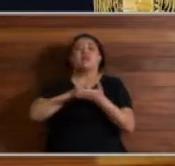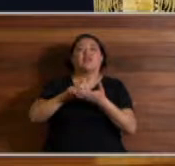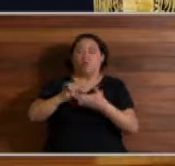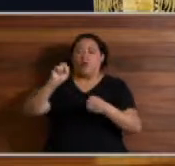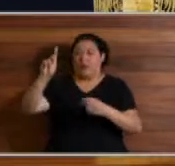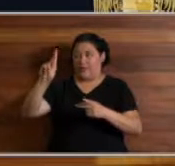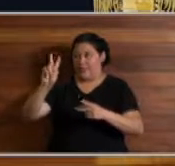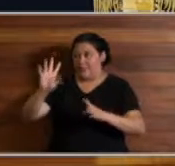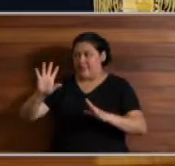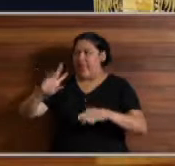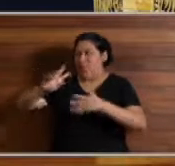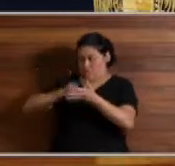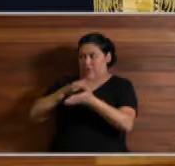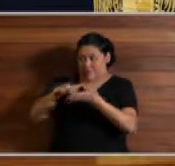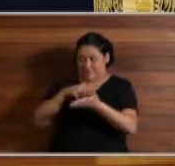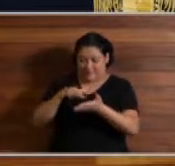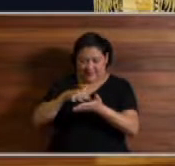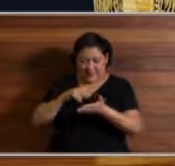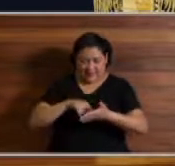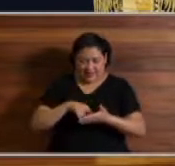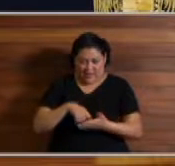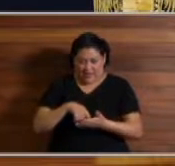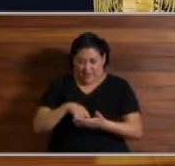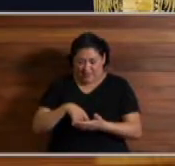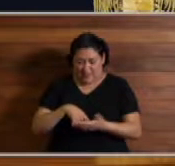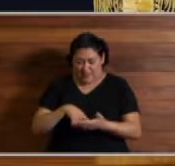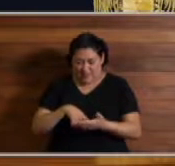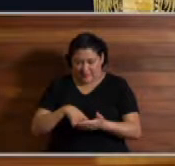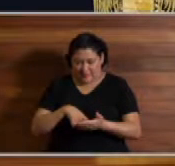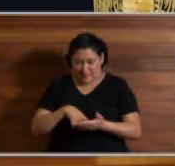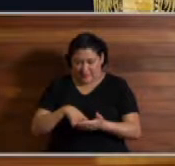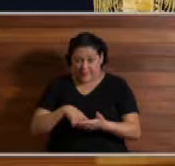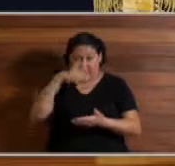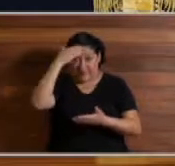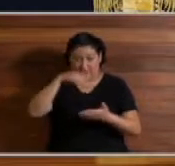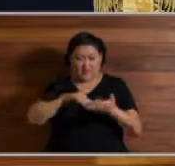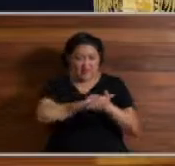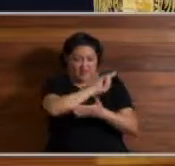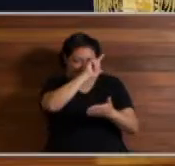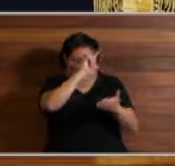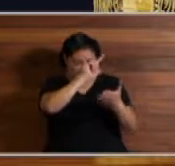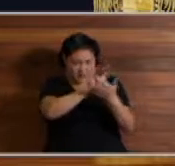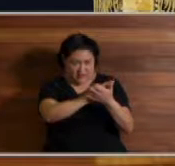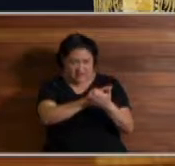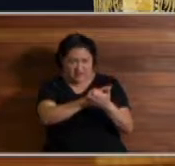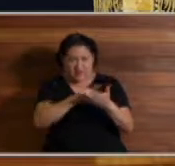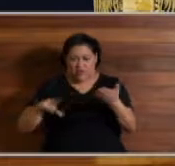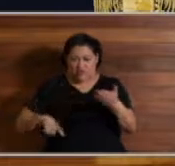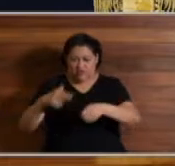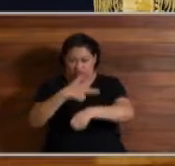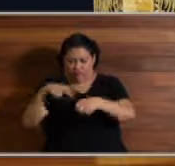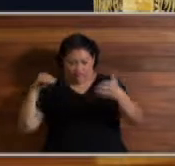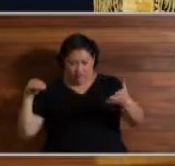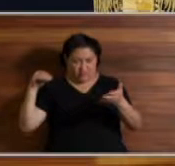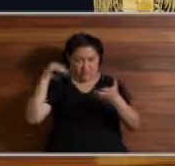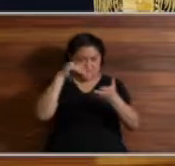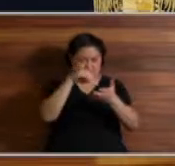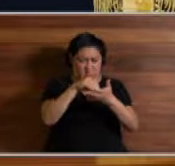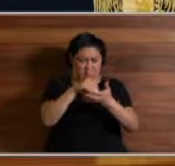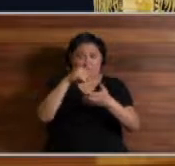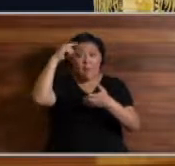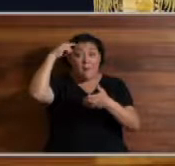A ver, leo otra vez. ¿Cómo formular una política pública de prevención de los derechos integrados en caso de…